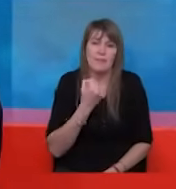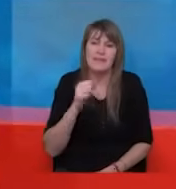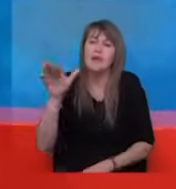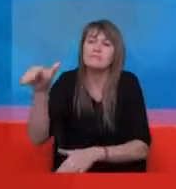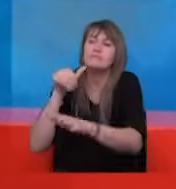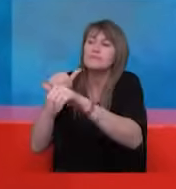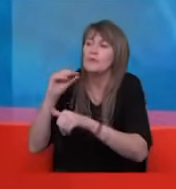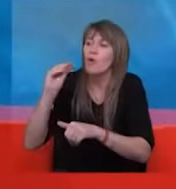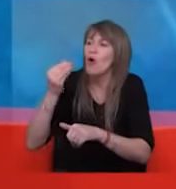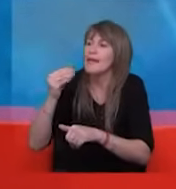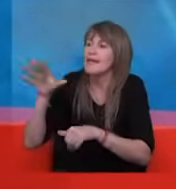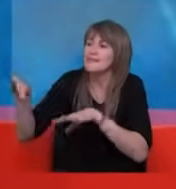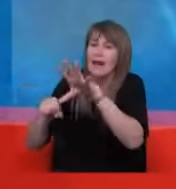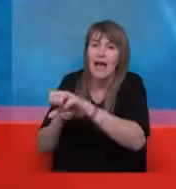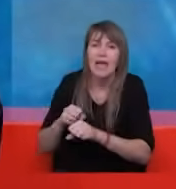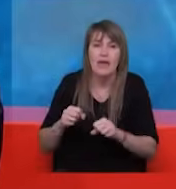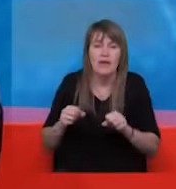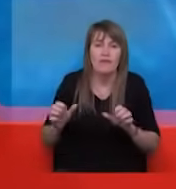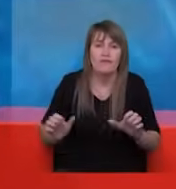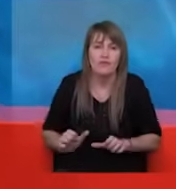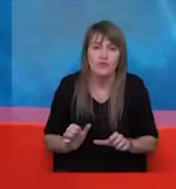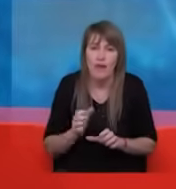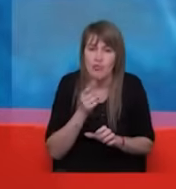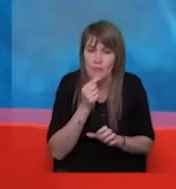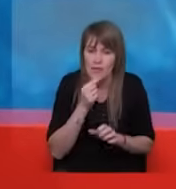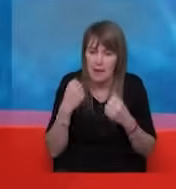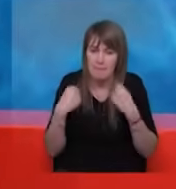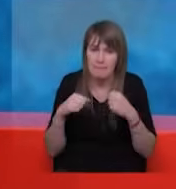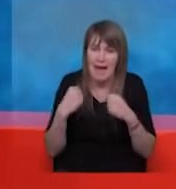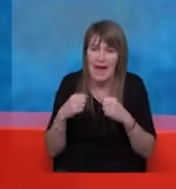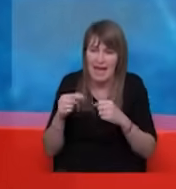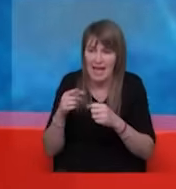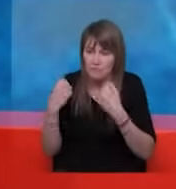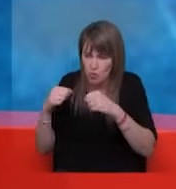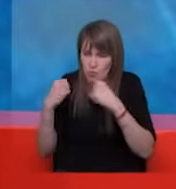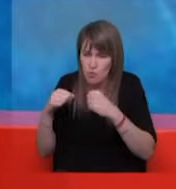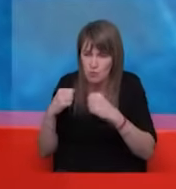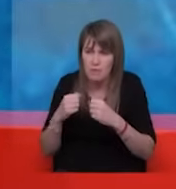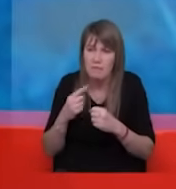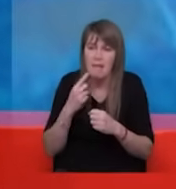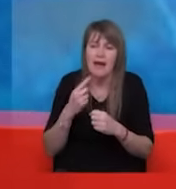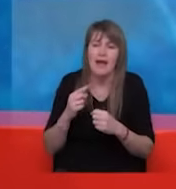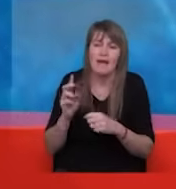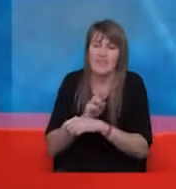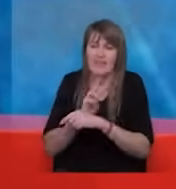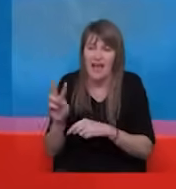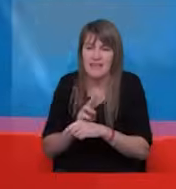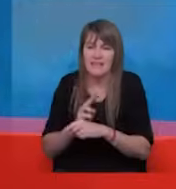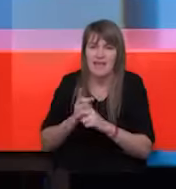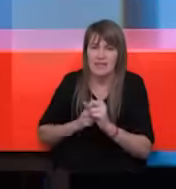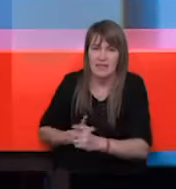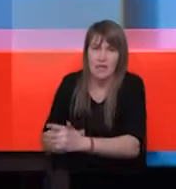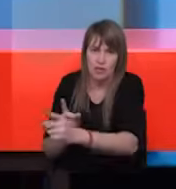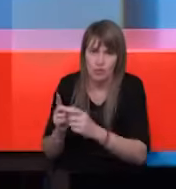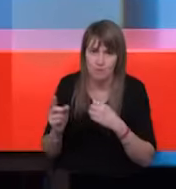jóvenes funcionarios policiales para el entrenamiento, vigilancia y seguimiento, y sumó